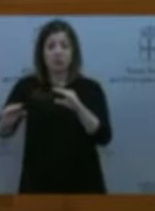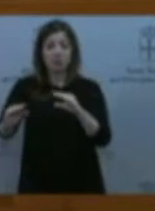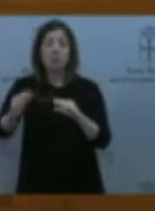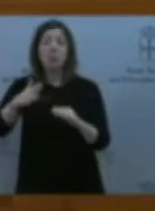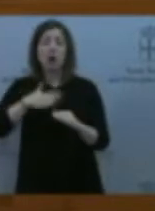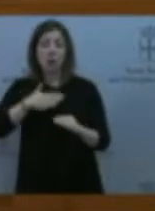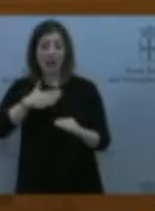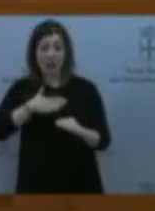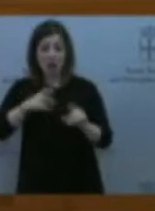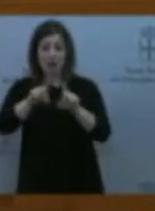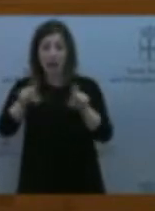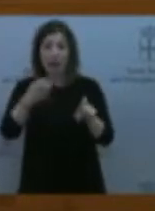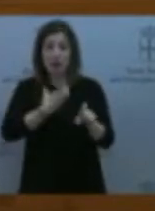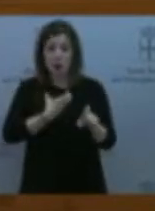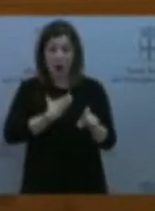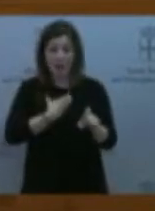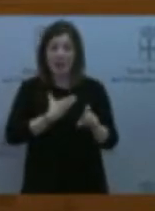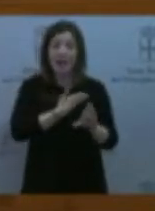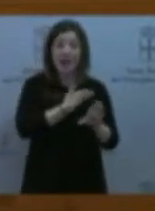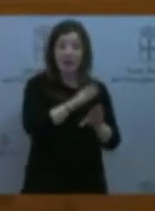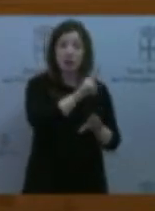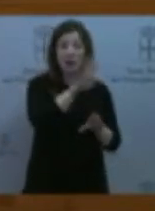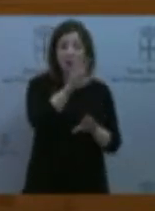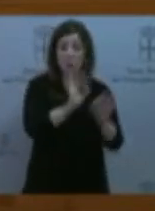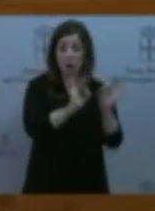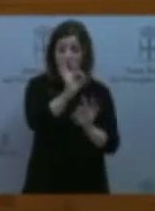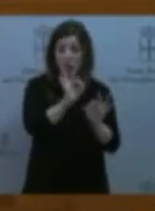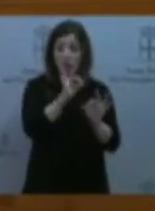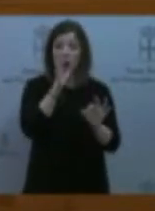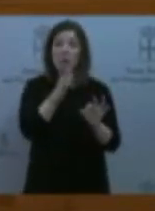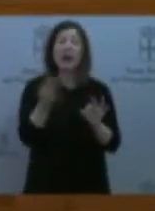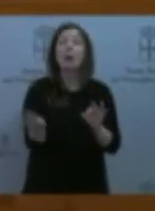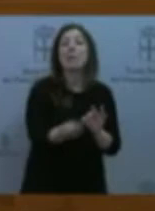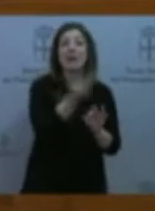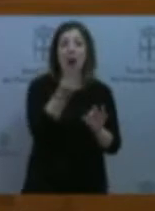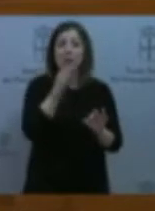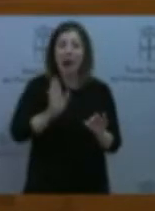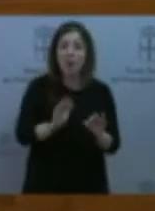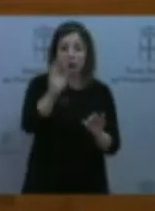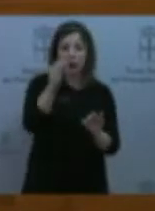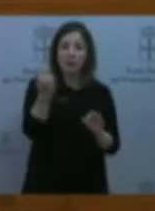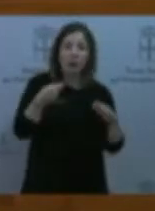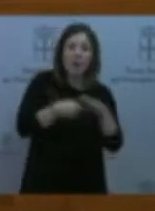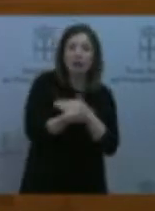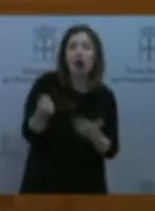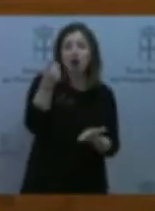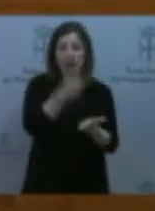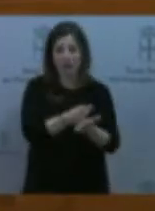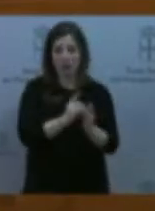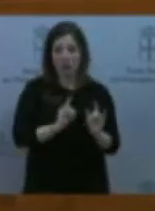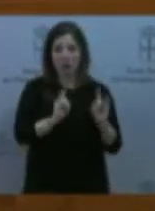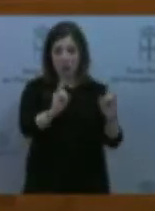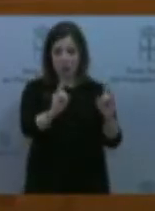restante integra el Fondo de Mejoras del Monte y hay que reinvertirlo en él. Y pongo un ejemplo. Así